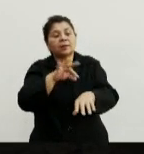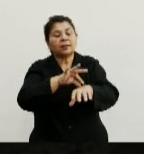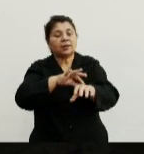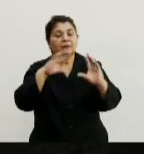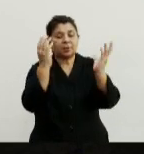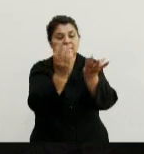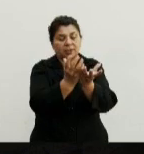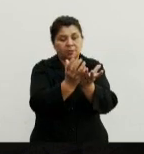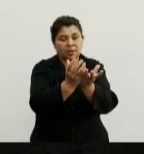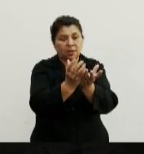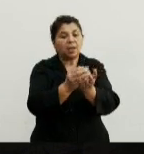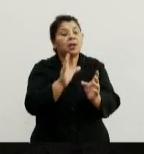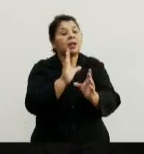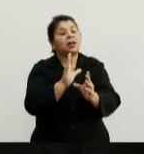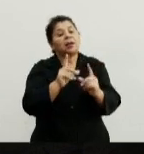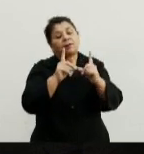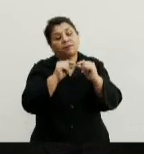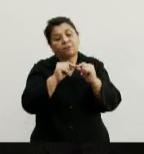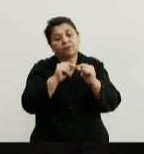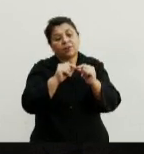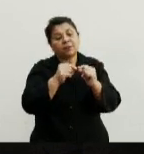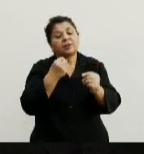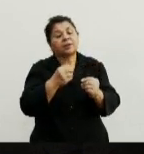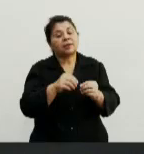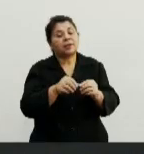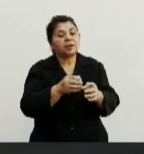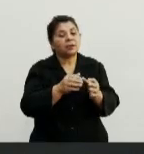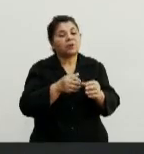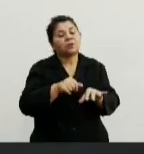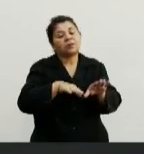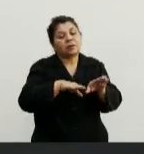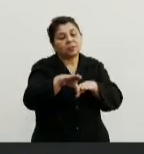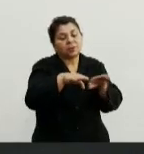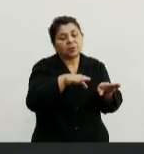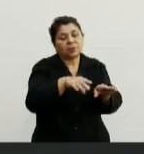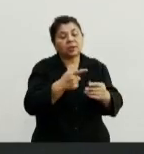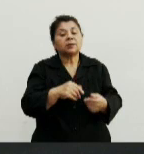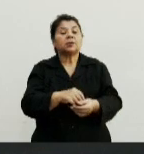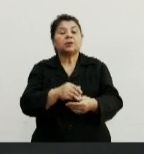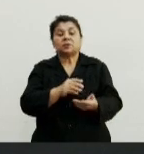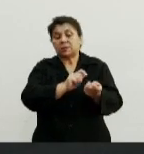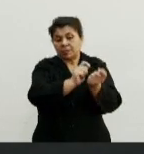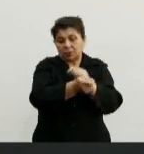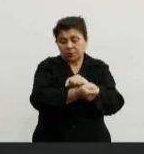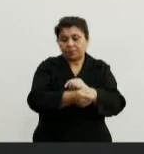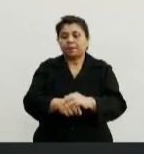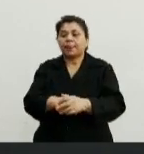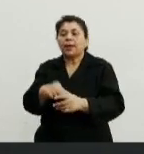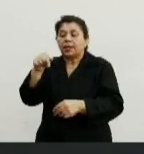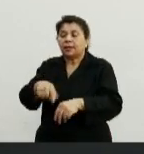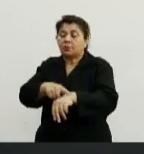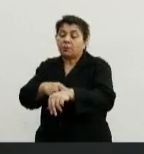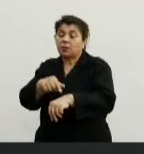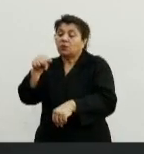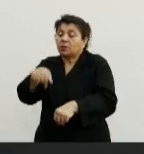fecha de la licitación de transporte o no varía el calendario y las condiciones en este momento está en evaluación nosotros habíamos arrancado previo a